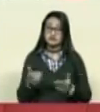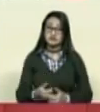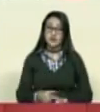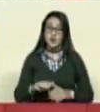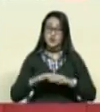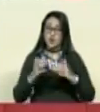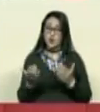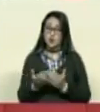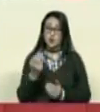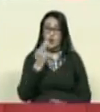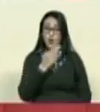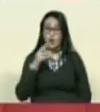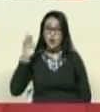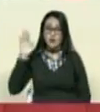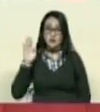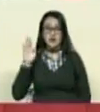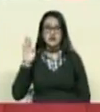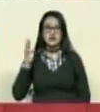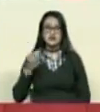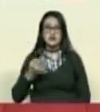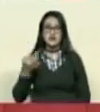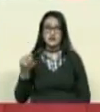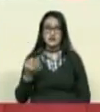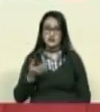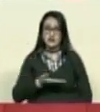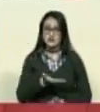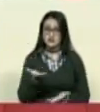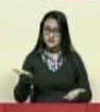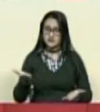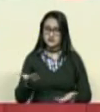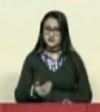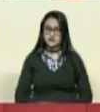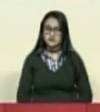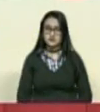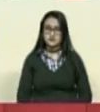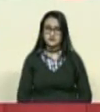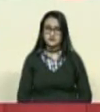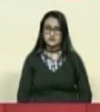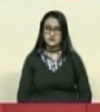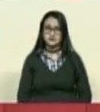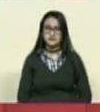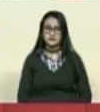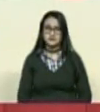con el juramento de Hipócrates, verdaderamente llevado a la práctica.